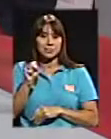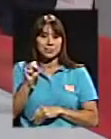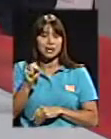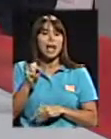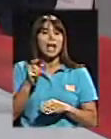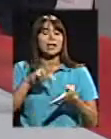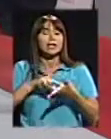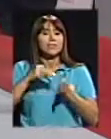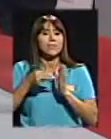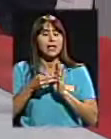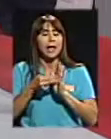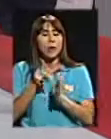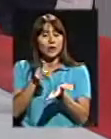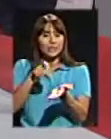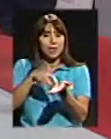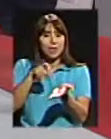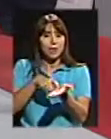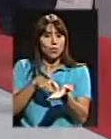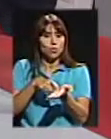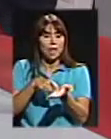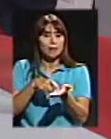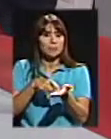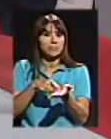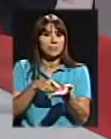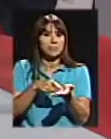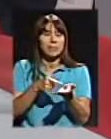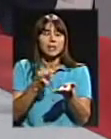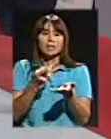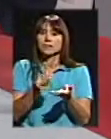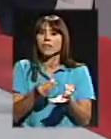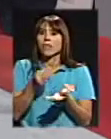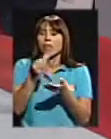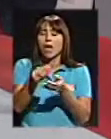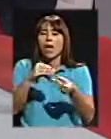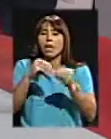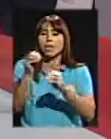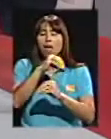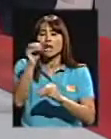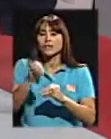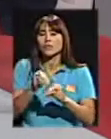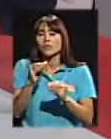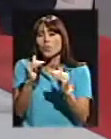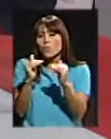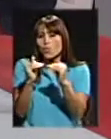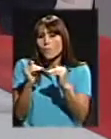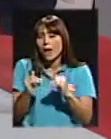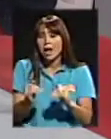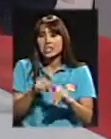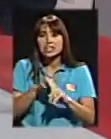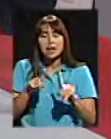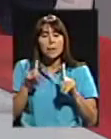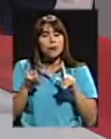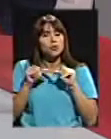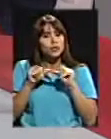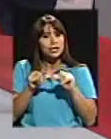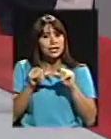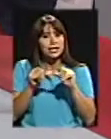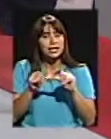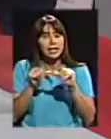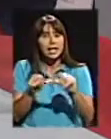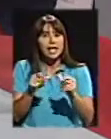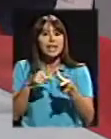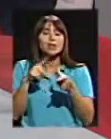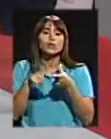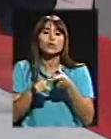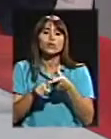coloca a tasas muy bajas y sin embargo se sigue colocando. Entonces es